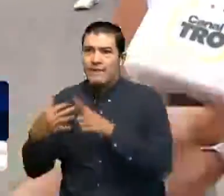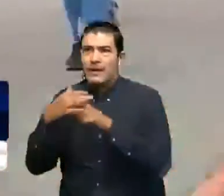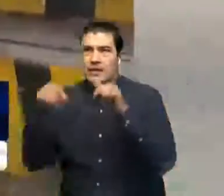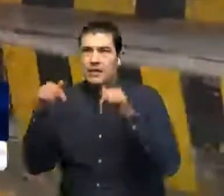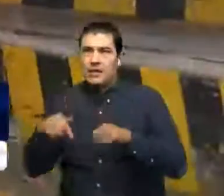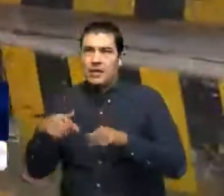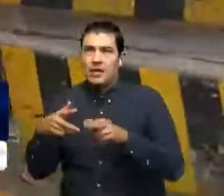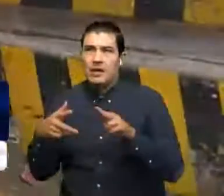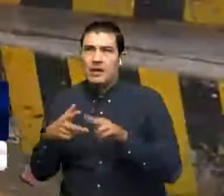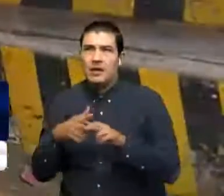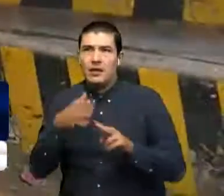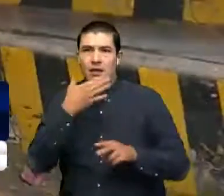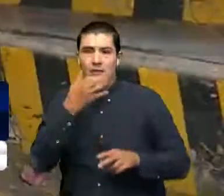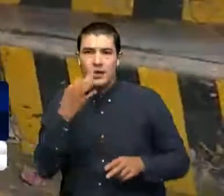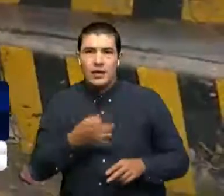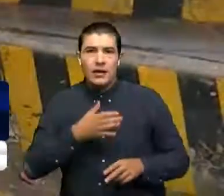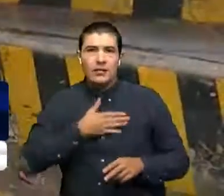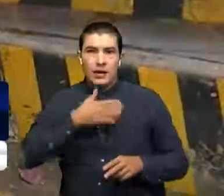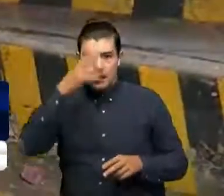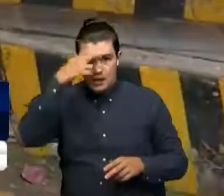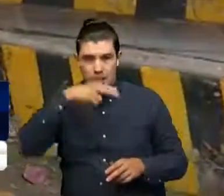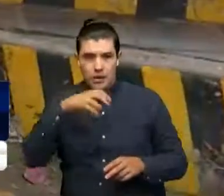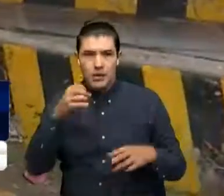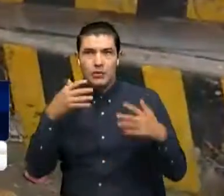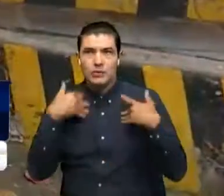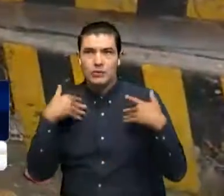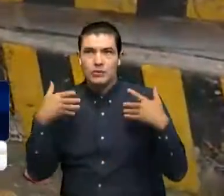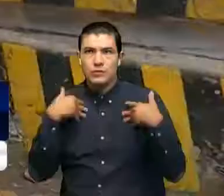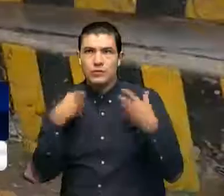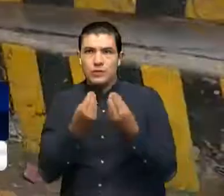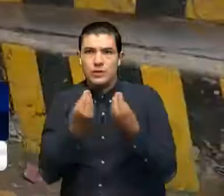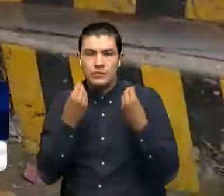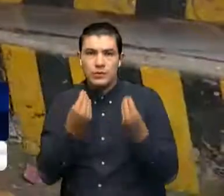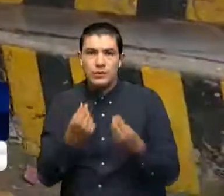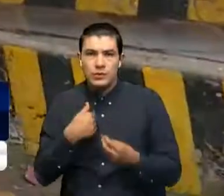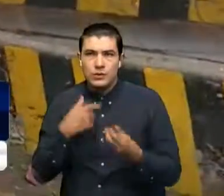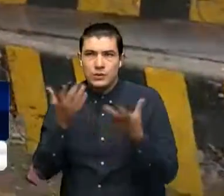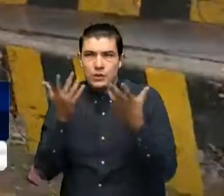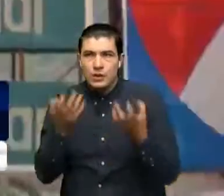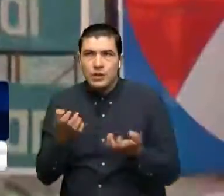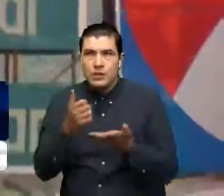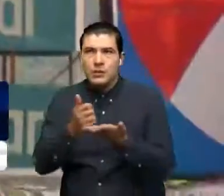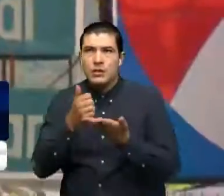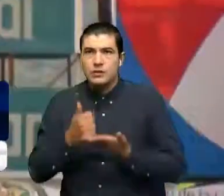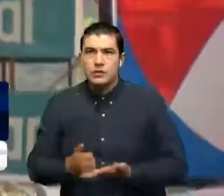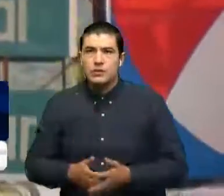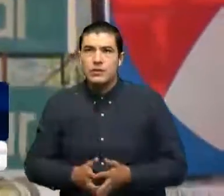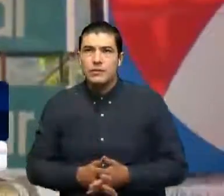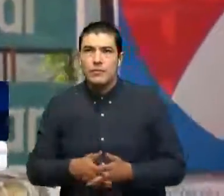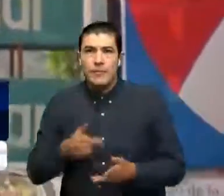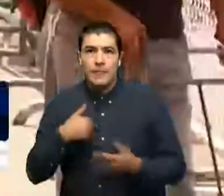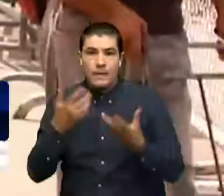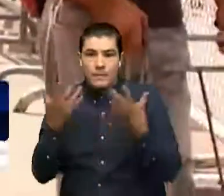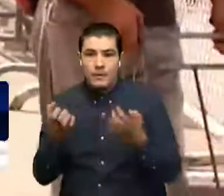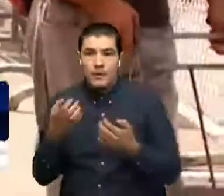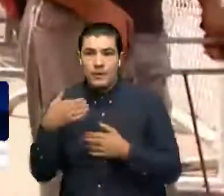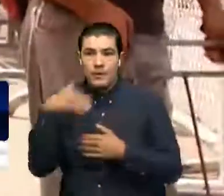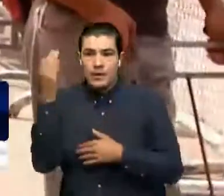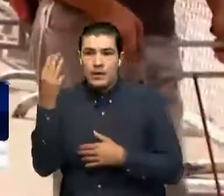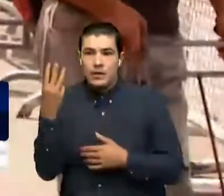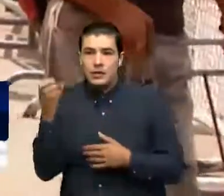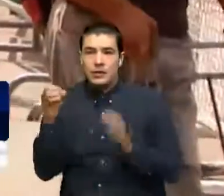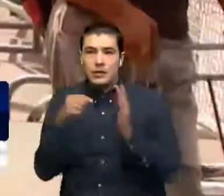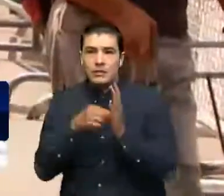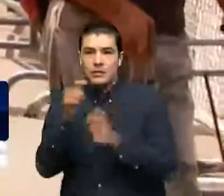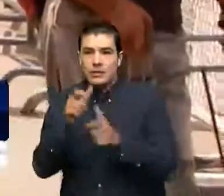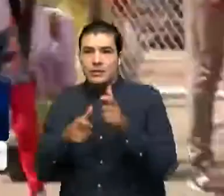tránsito. Porque en verdad mis hijos están sufriendo bastante y yo quiero que me ayuden. Más de 30.000 venezolanos se movilizan